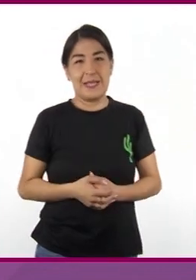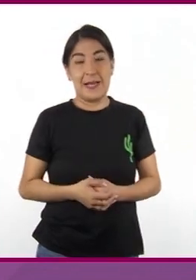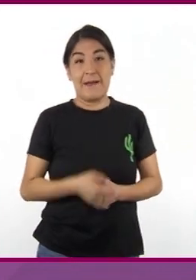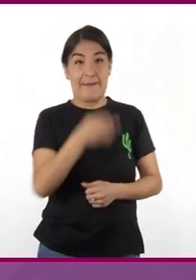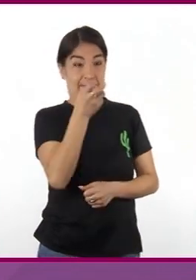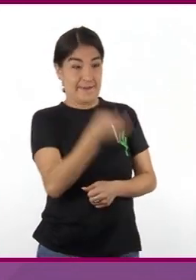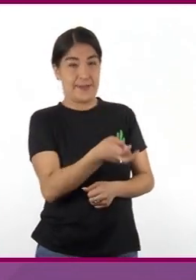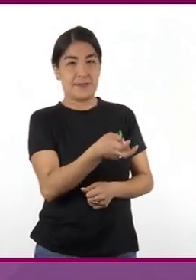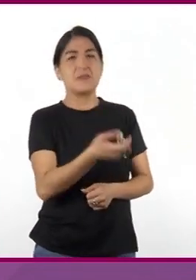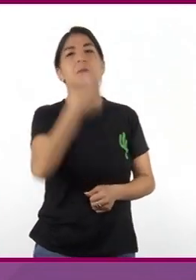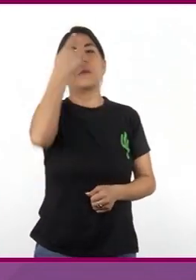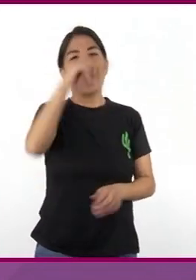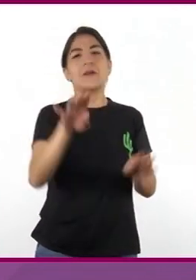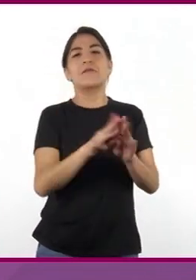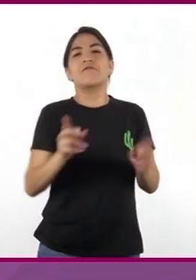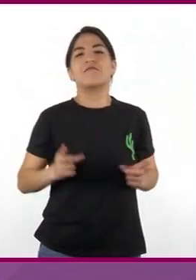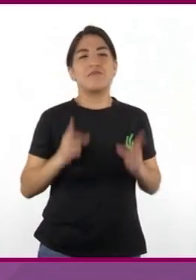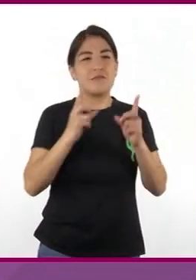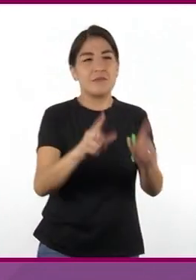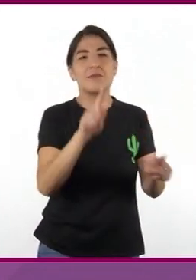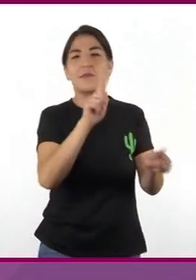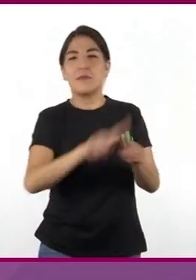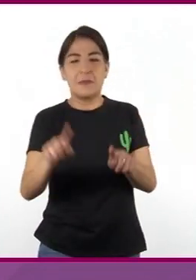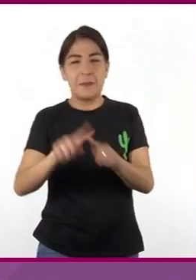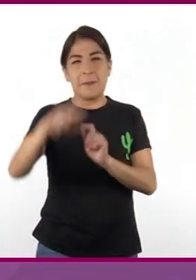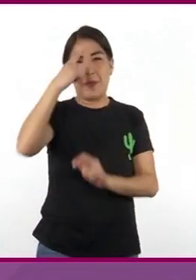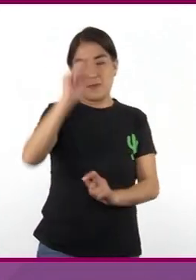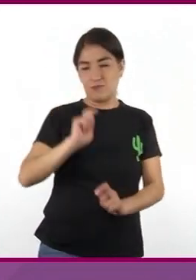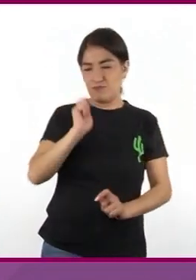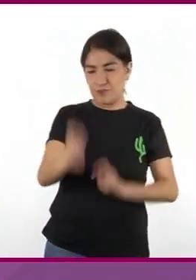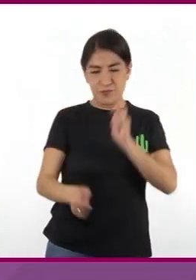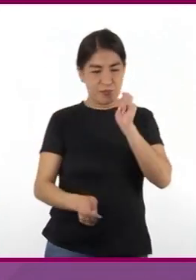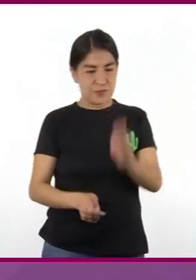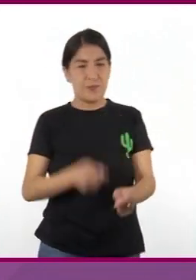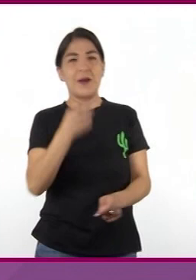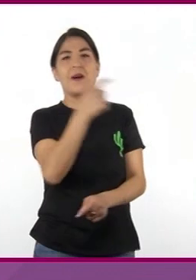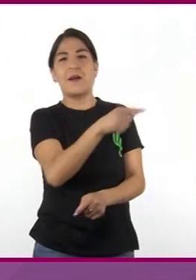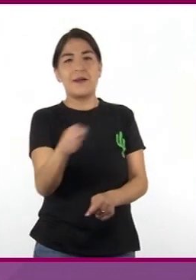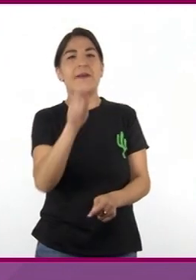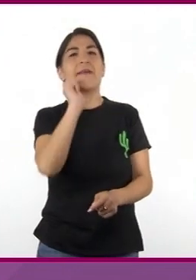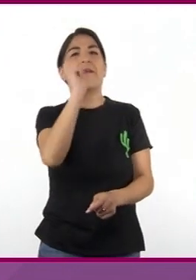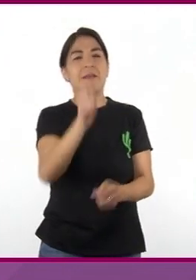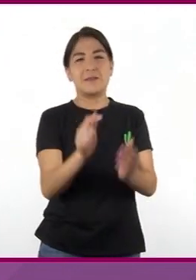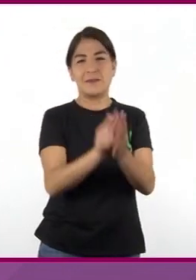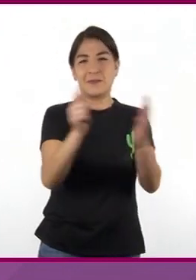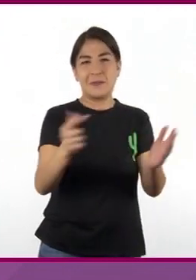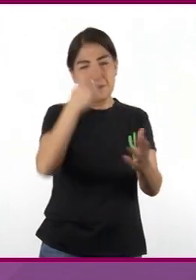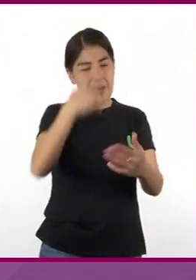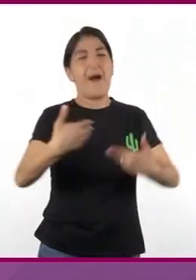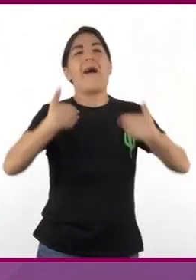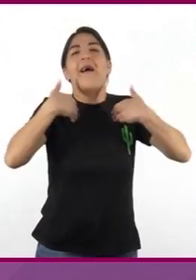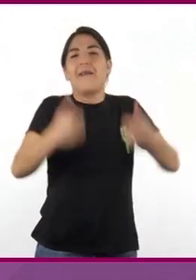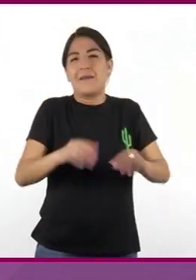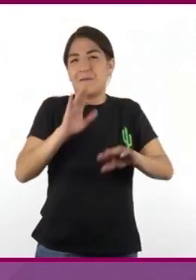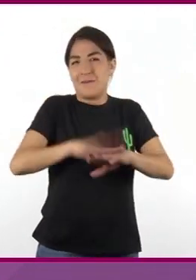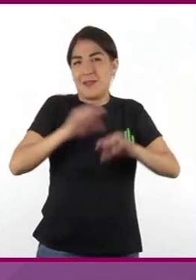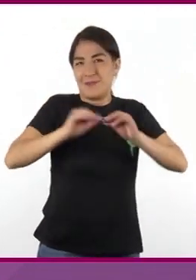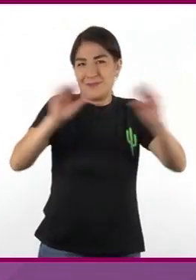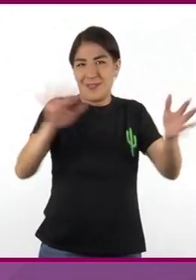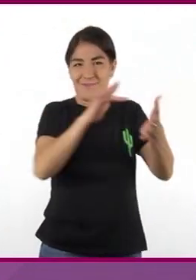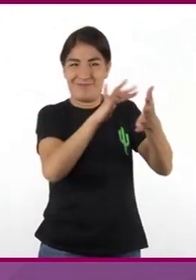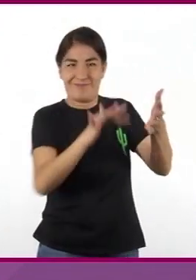manera, nos ofrecen herramientas para interpretar de mejor manera las obras que vamos a leer.